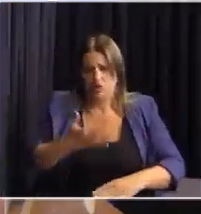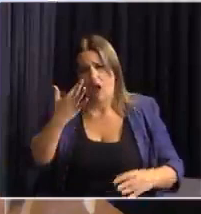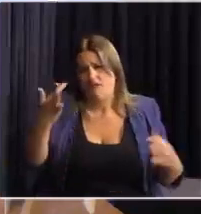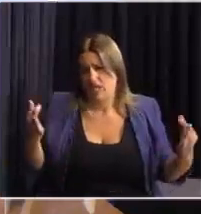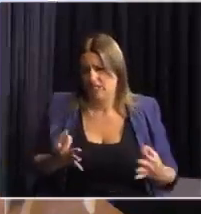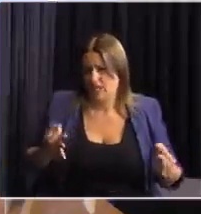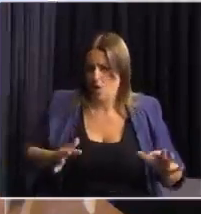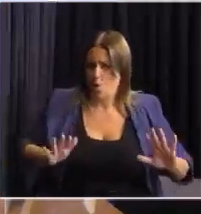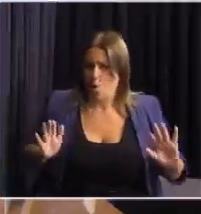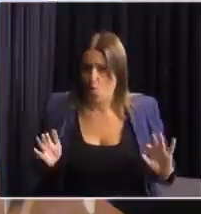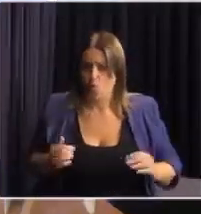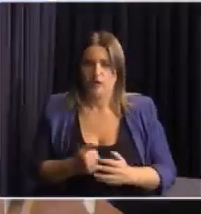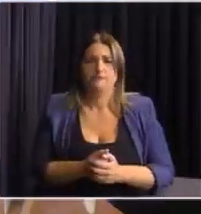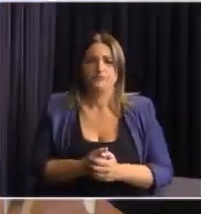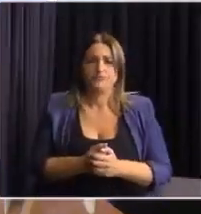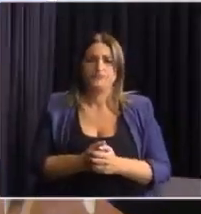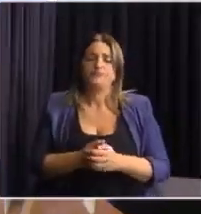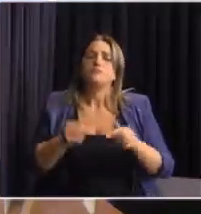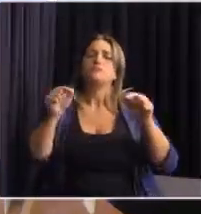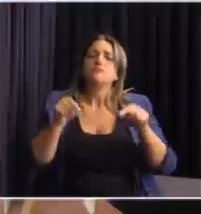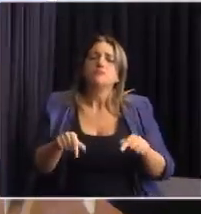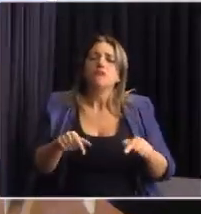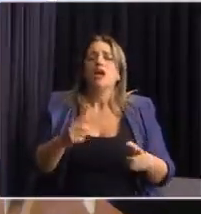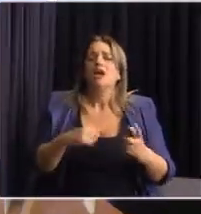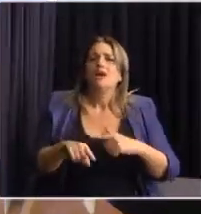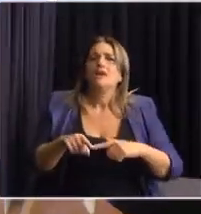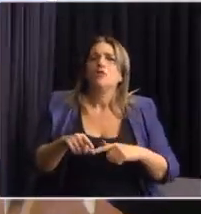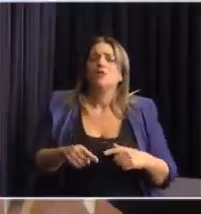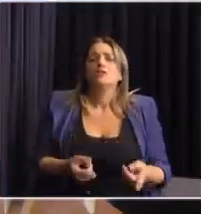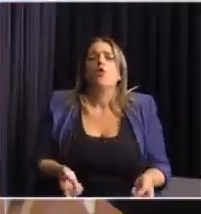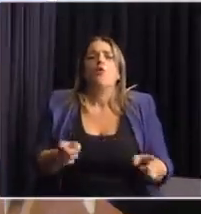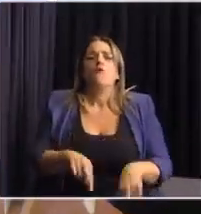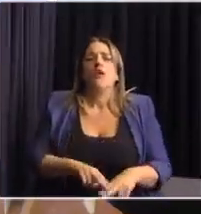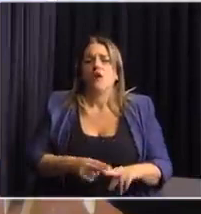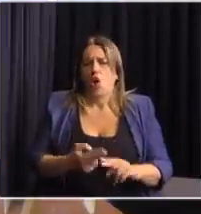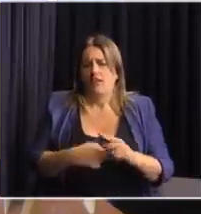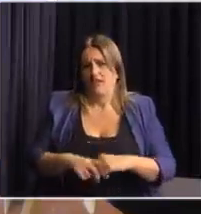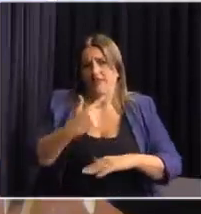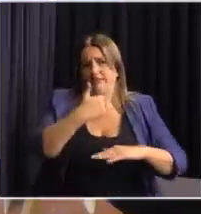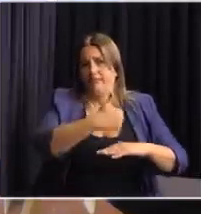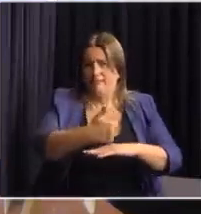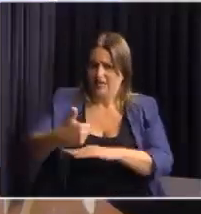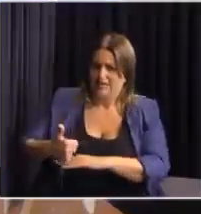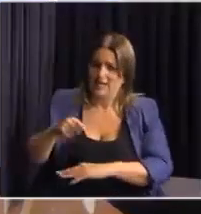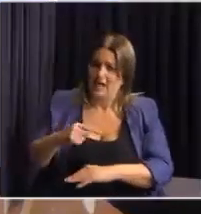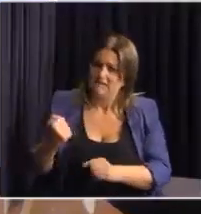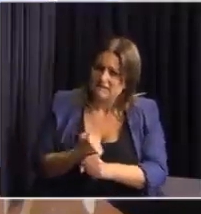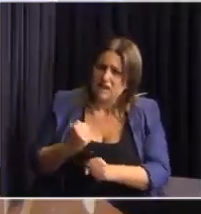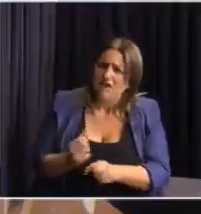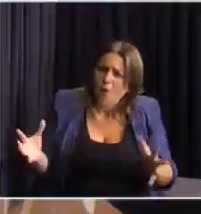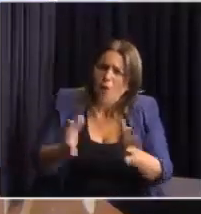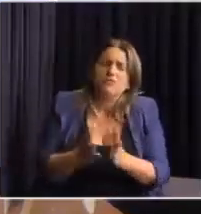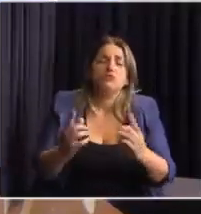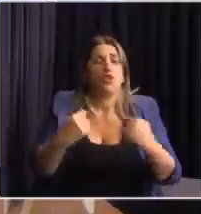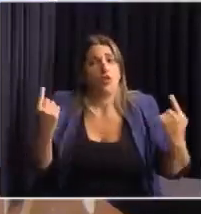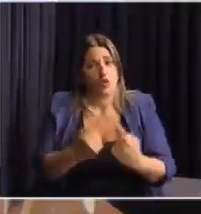como decía. Esto tiene una base, esta vuelta a la presencialidad. Es importante el trabajo mancomunado de